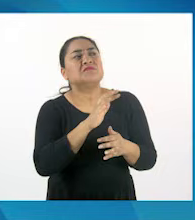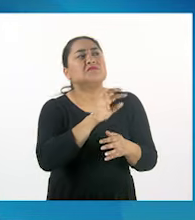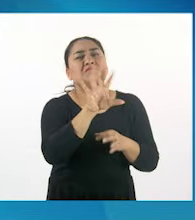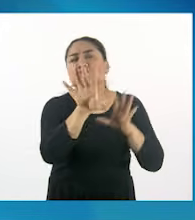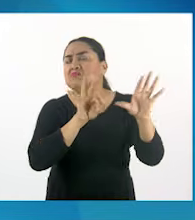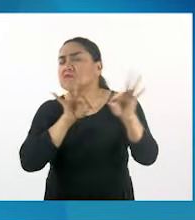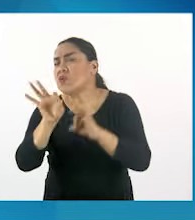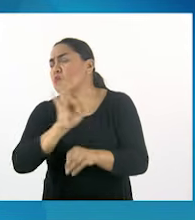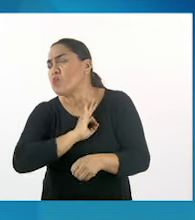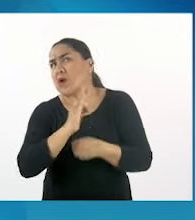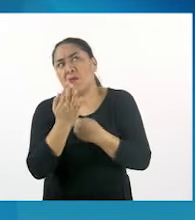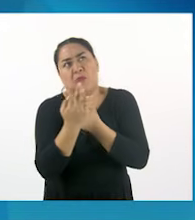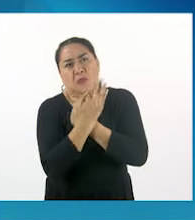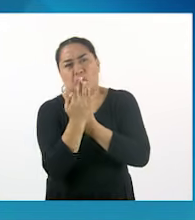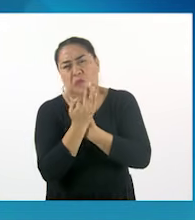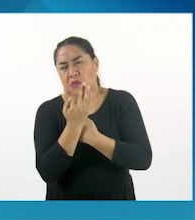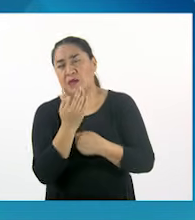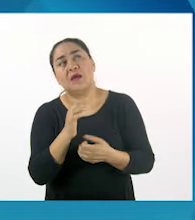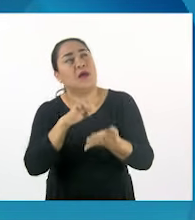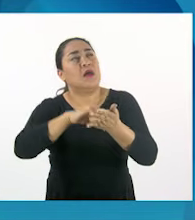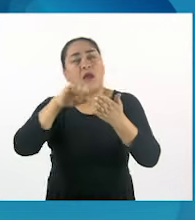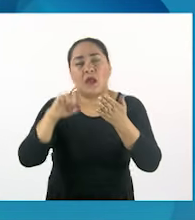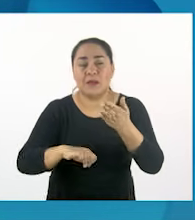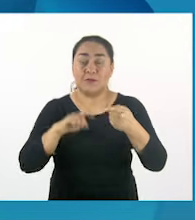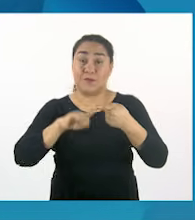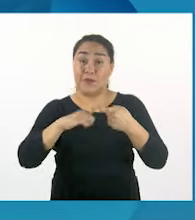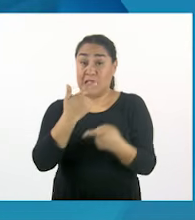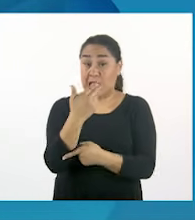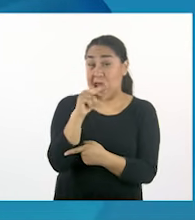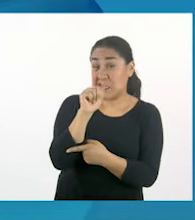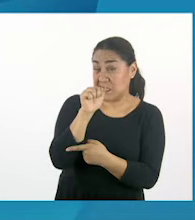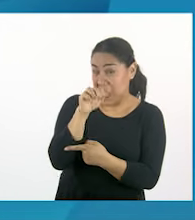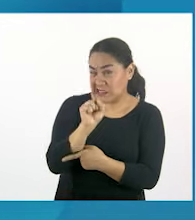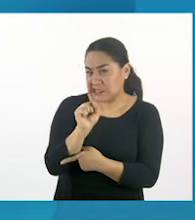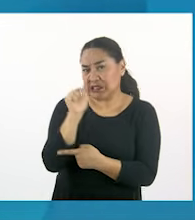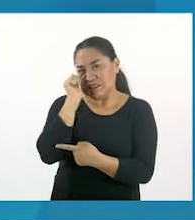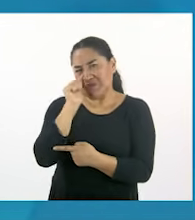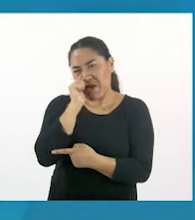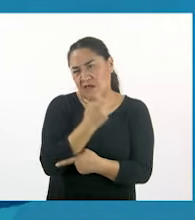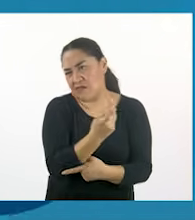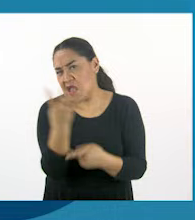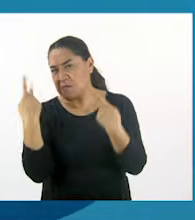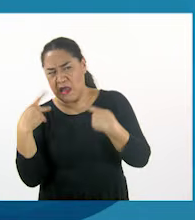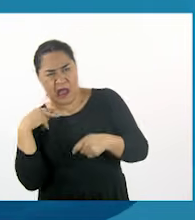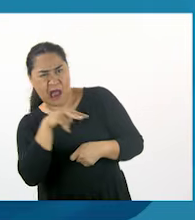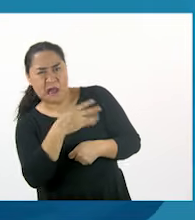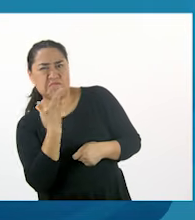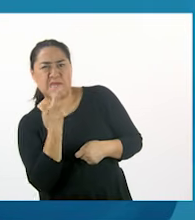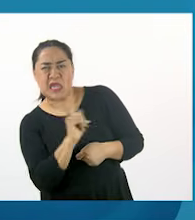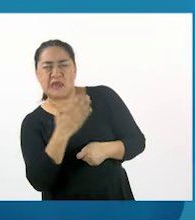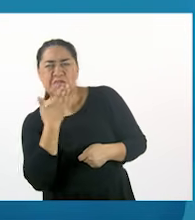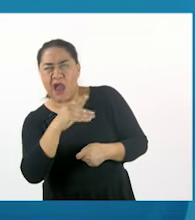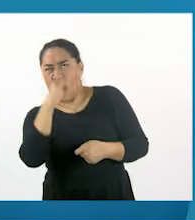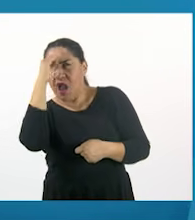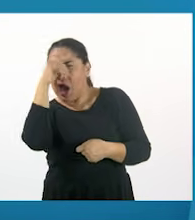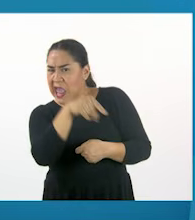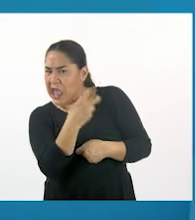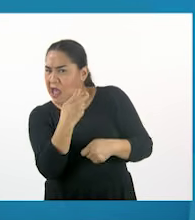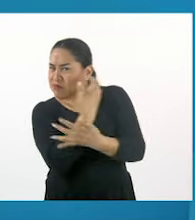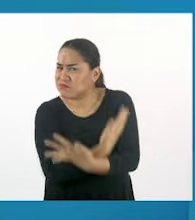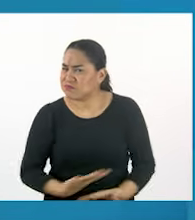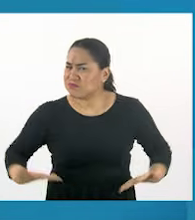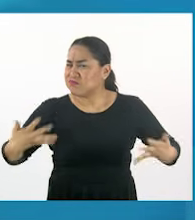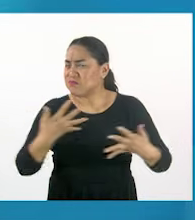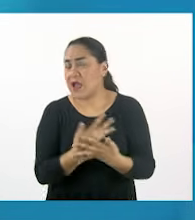cosas. Por ejemplo, las grasas han sido mal vistas por mucha gente, pensando que es lo que engorda.